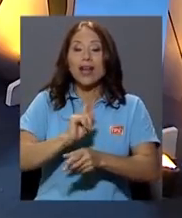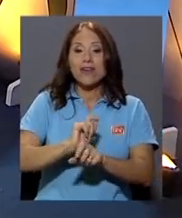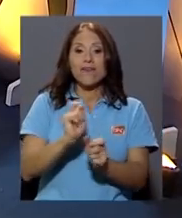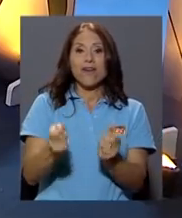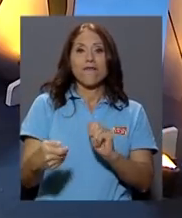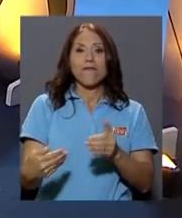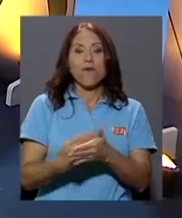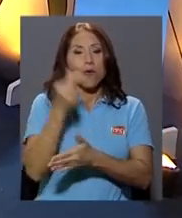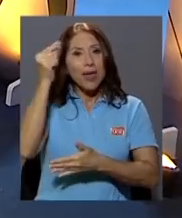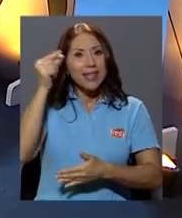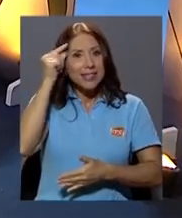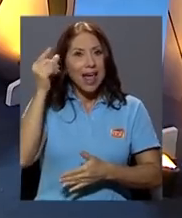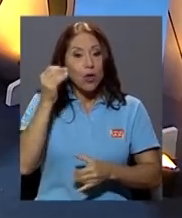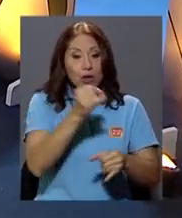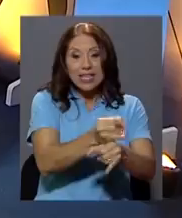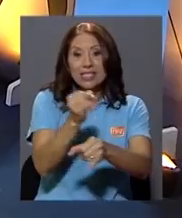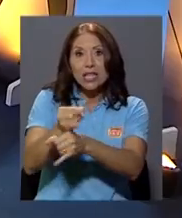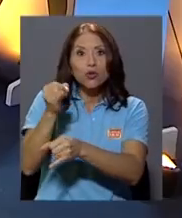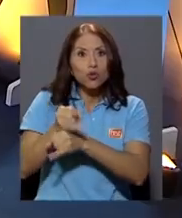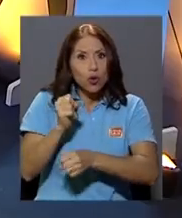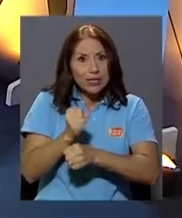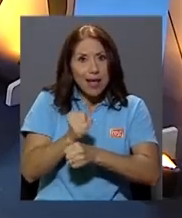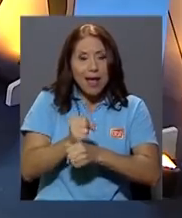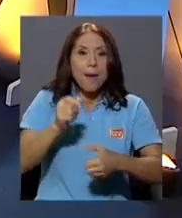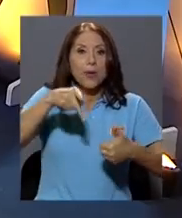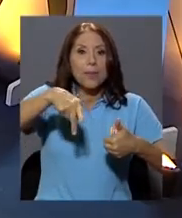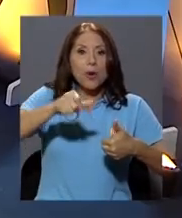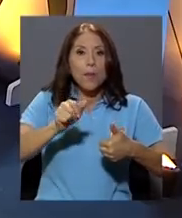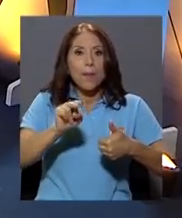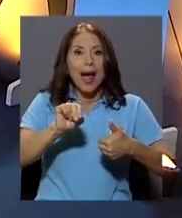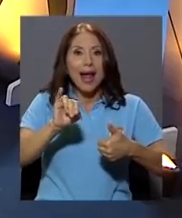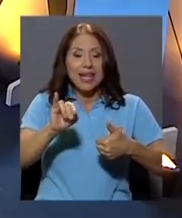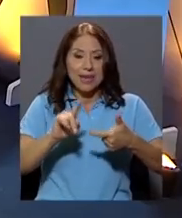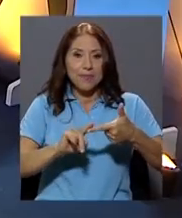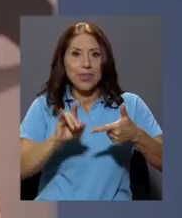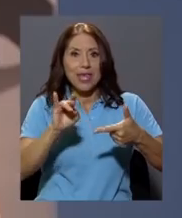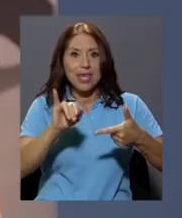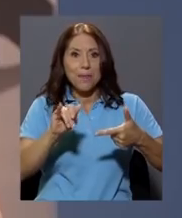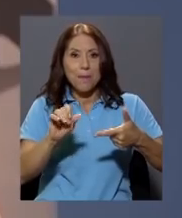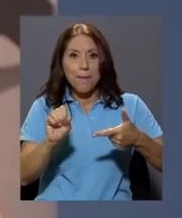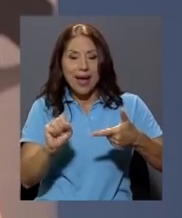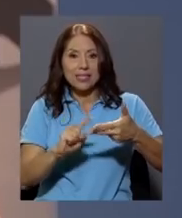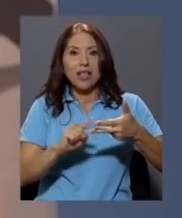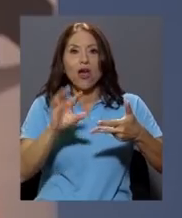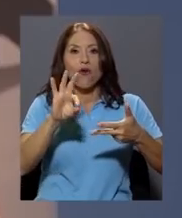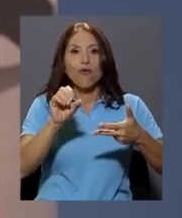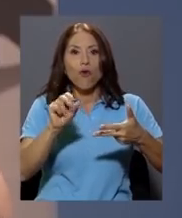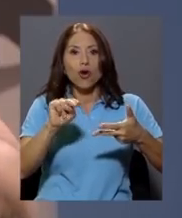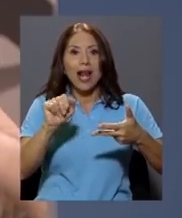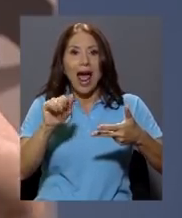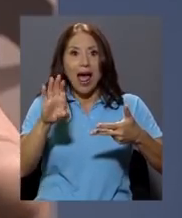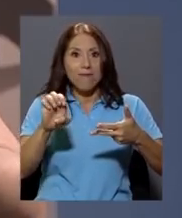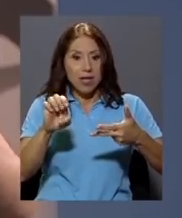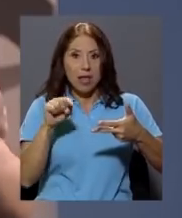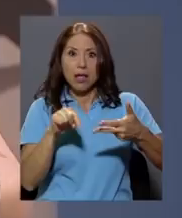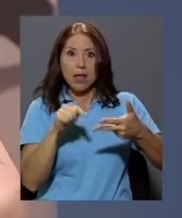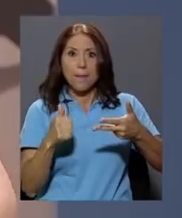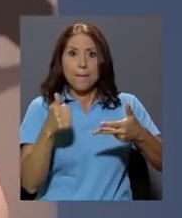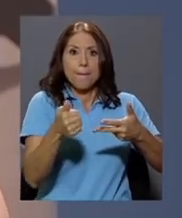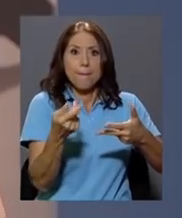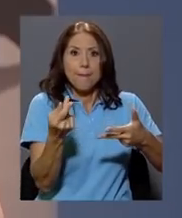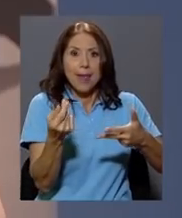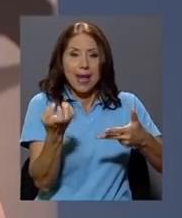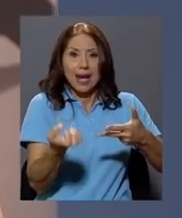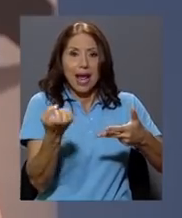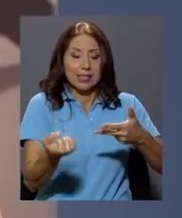Estado, la fusión de instituciones como el PANI, el IMAS, FONAVE, o sea, todo el tema de beca, los servicios que se le